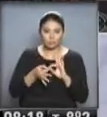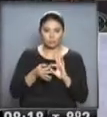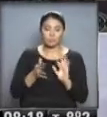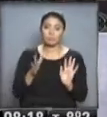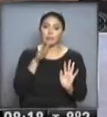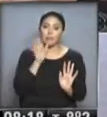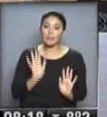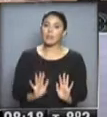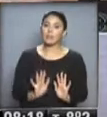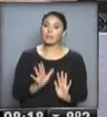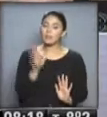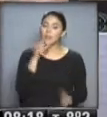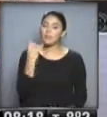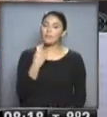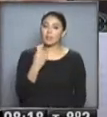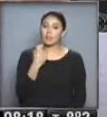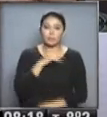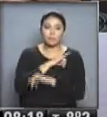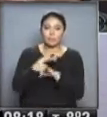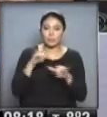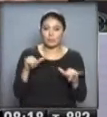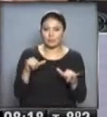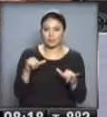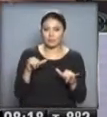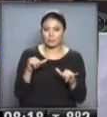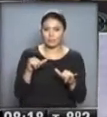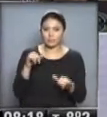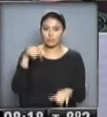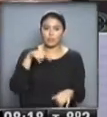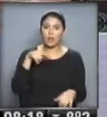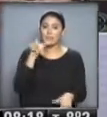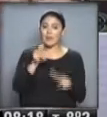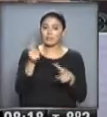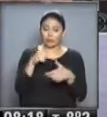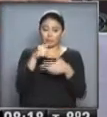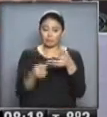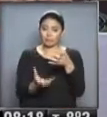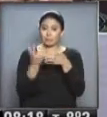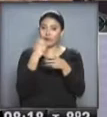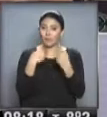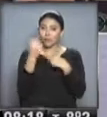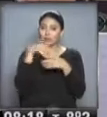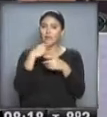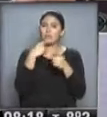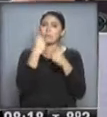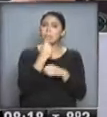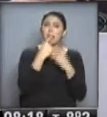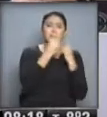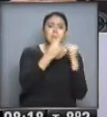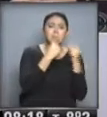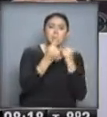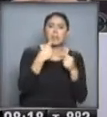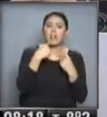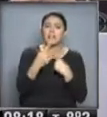que es importante destacar que estas personas anteponen la crítica y la total